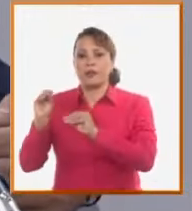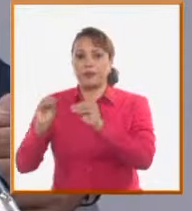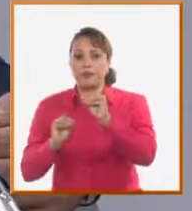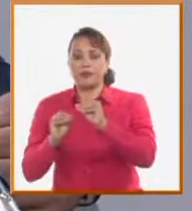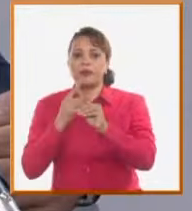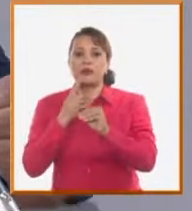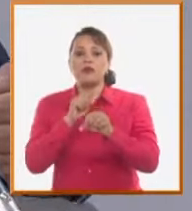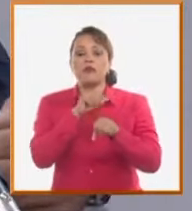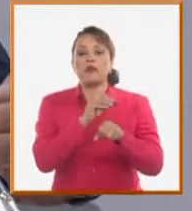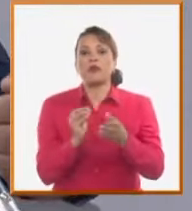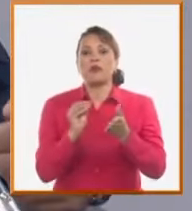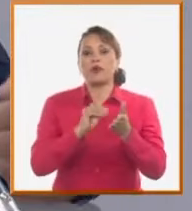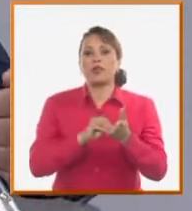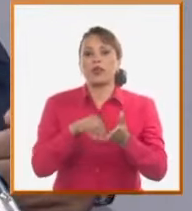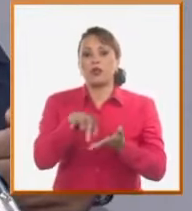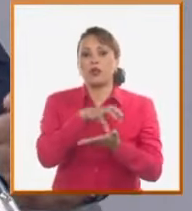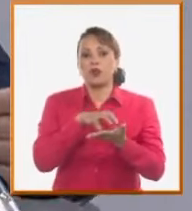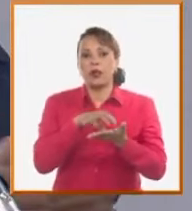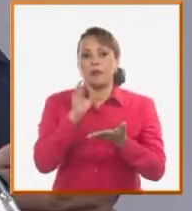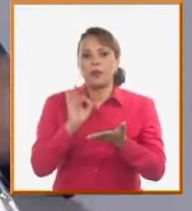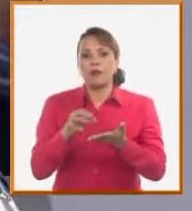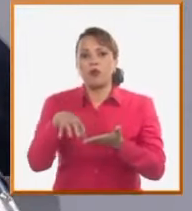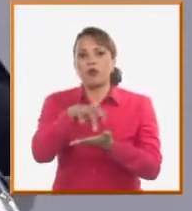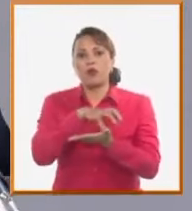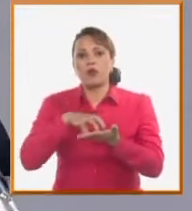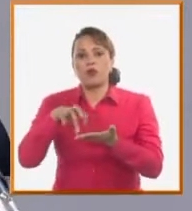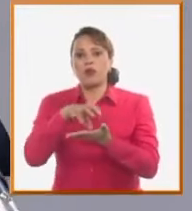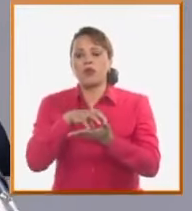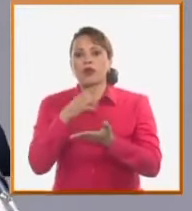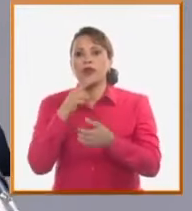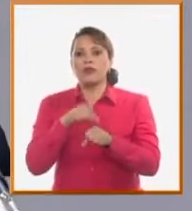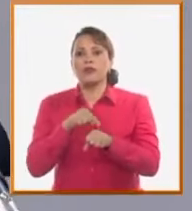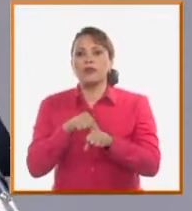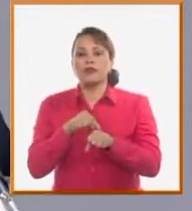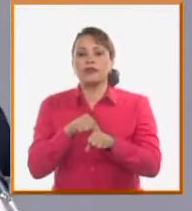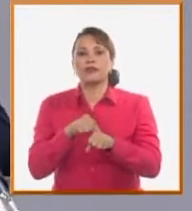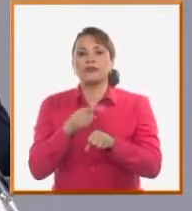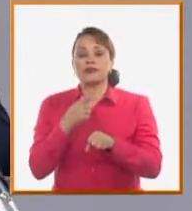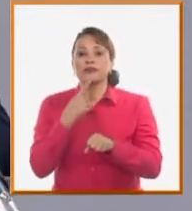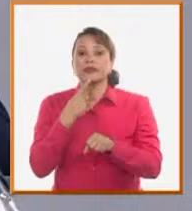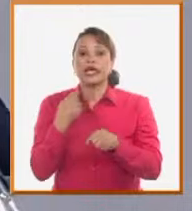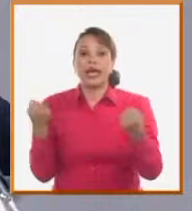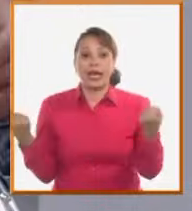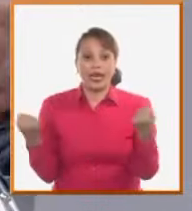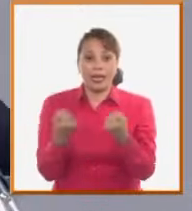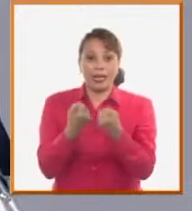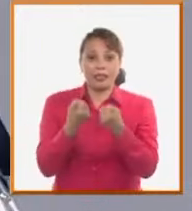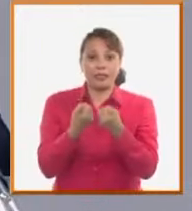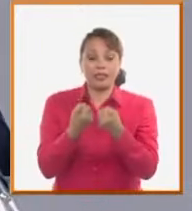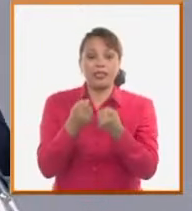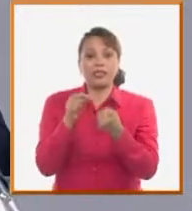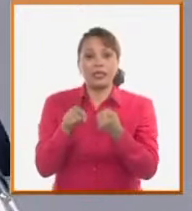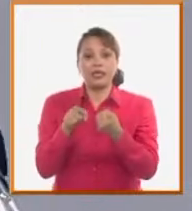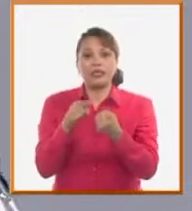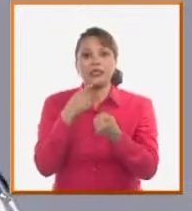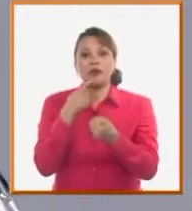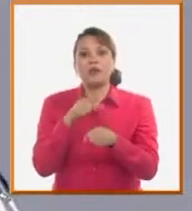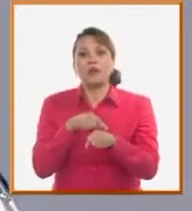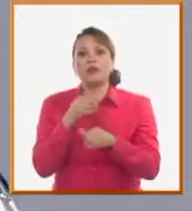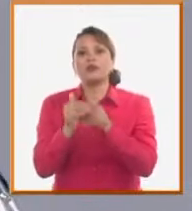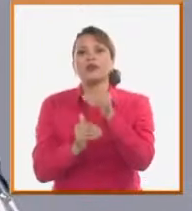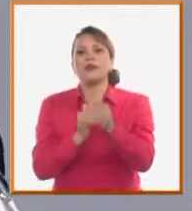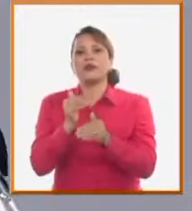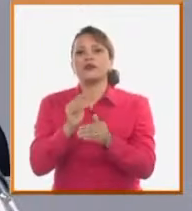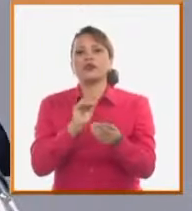el lugar en el mismo lugar desde el punto de vista financiero en el momento de siniestro a los clientes, en este proceso